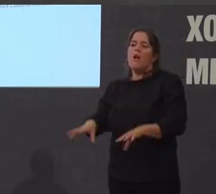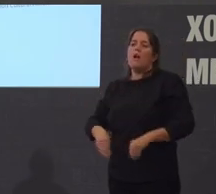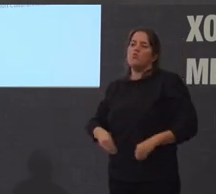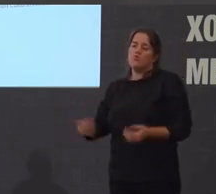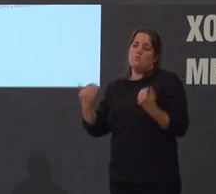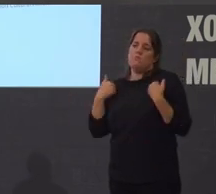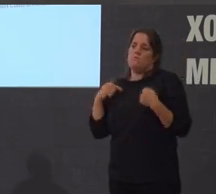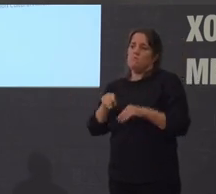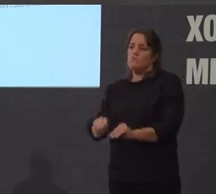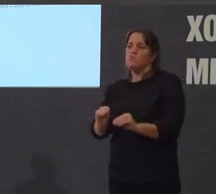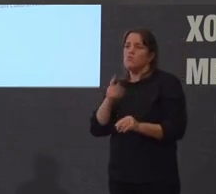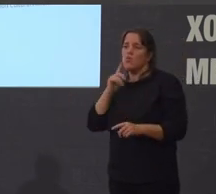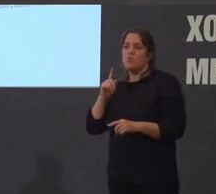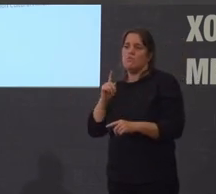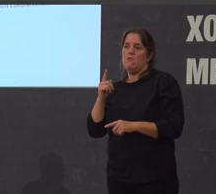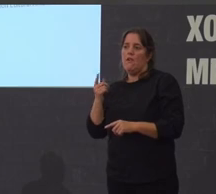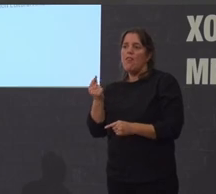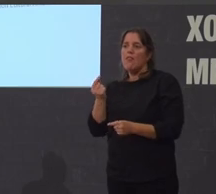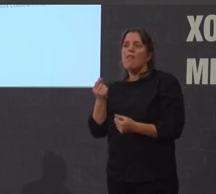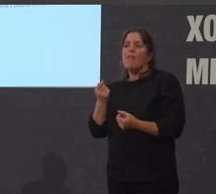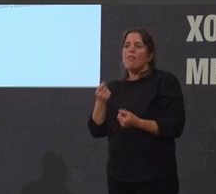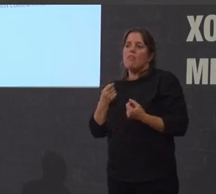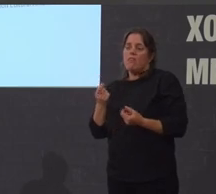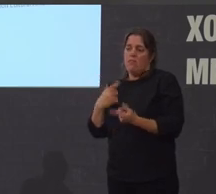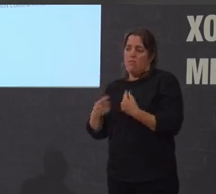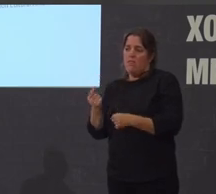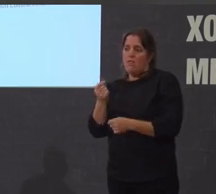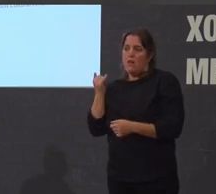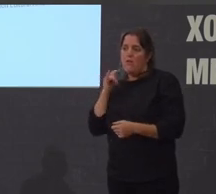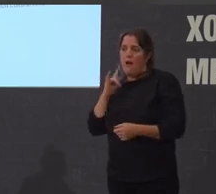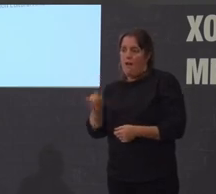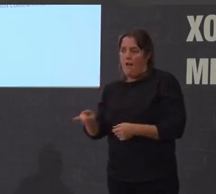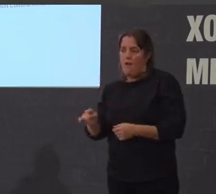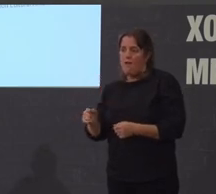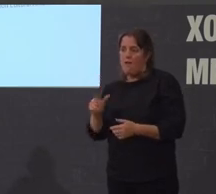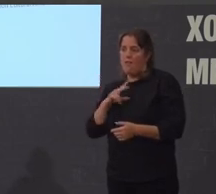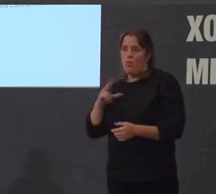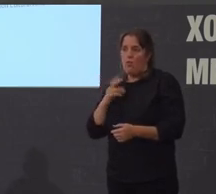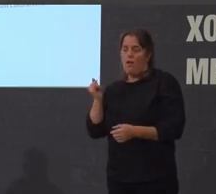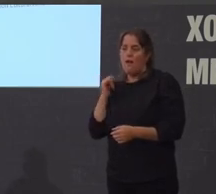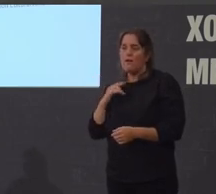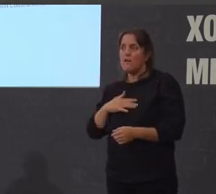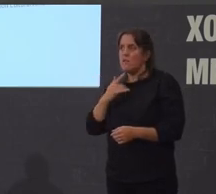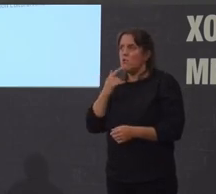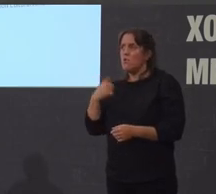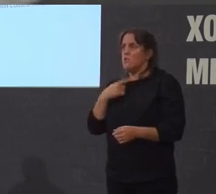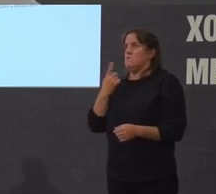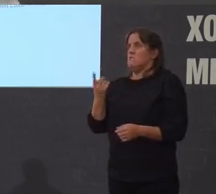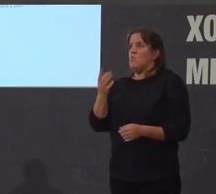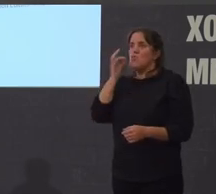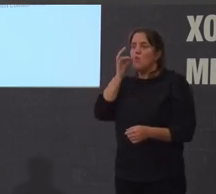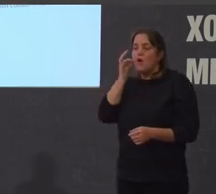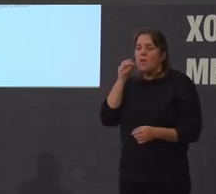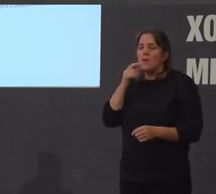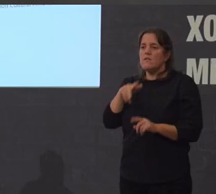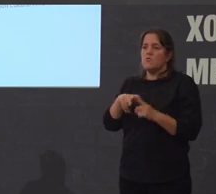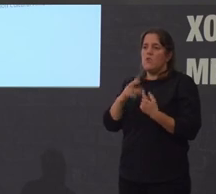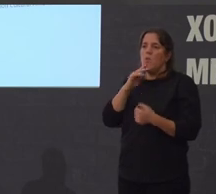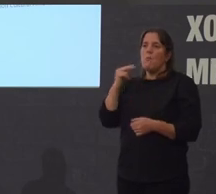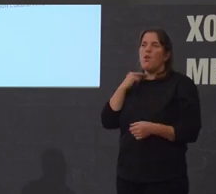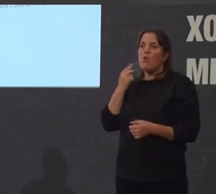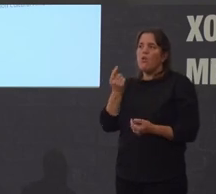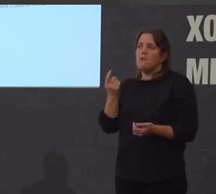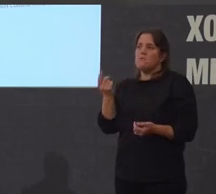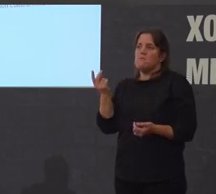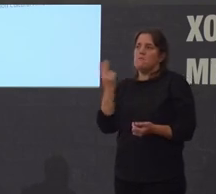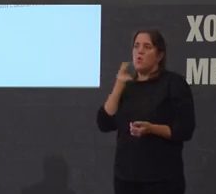poder darse cuenta la situación en que quedaban a las mujeres a las viudas sobre todo a que